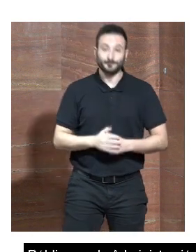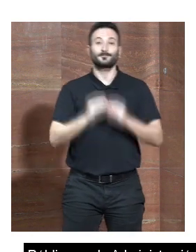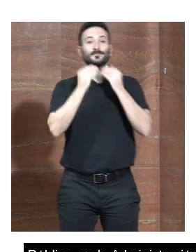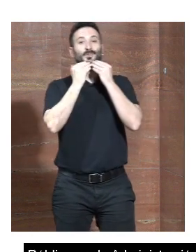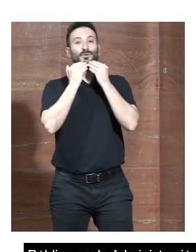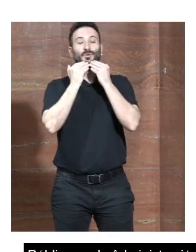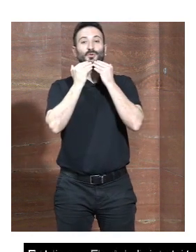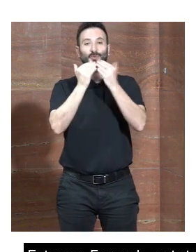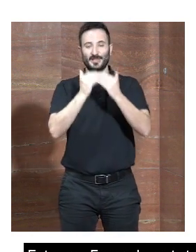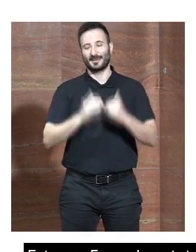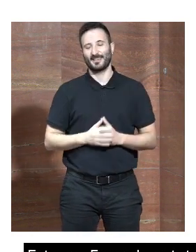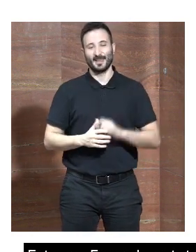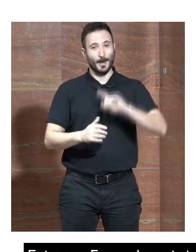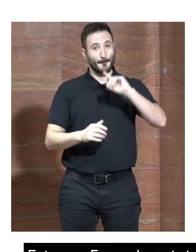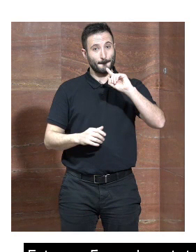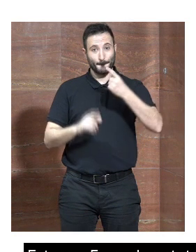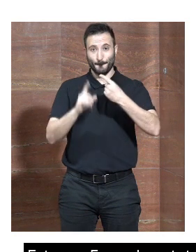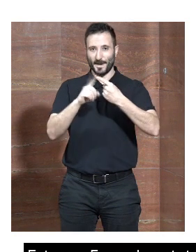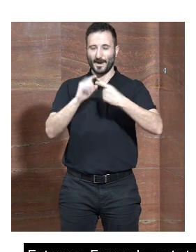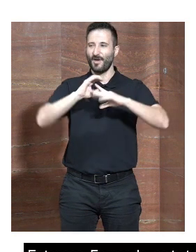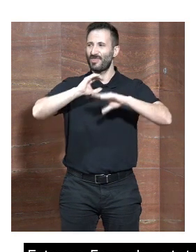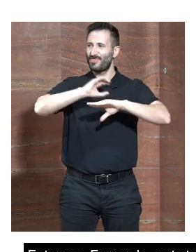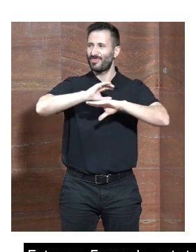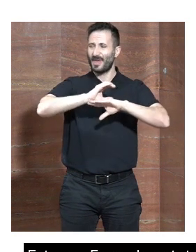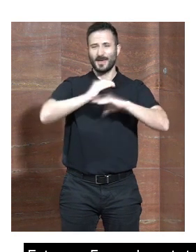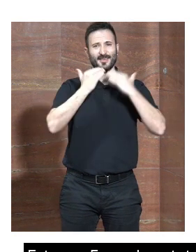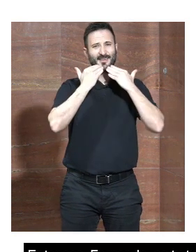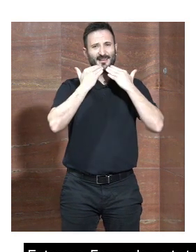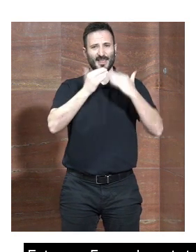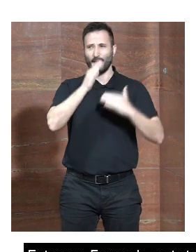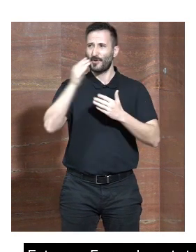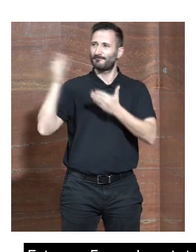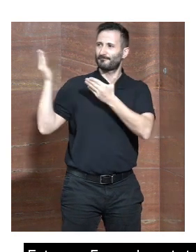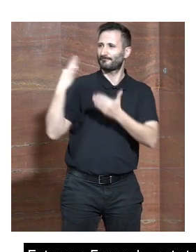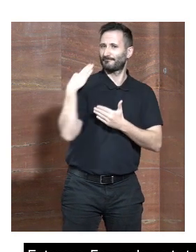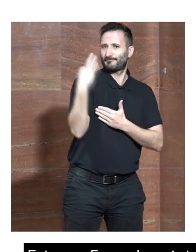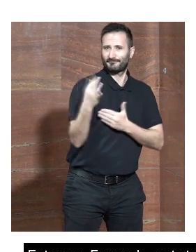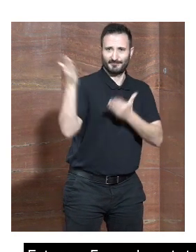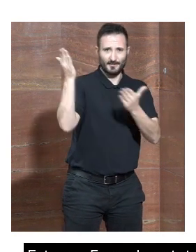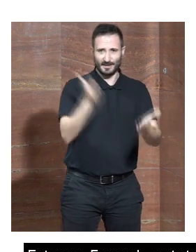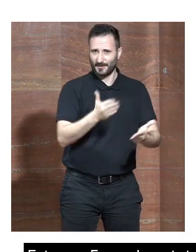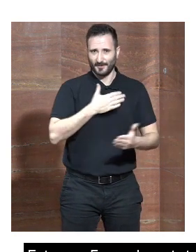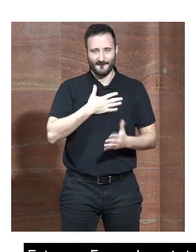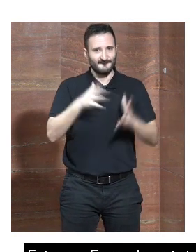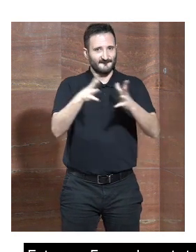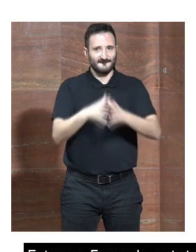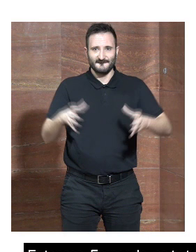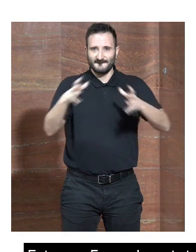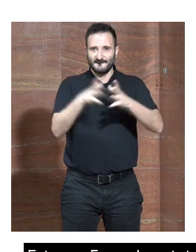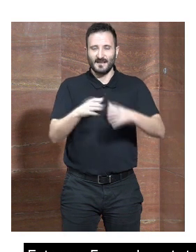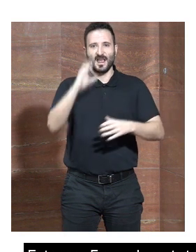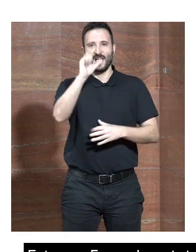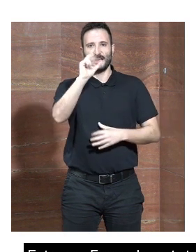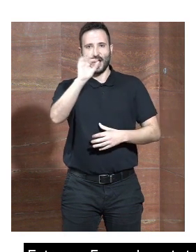gracias. Y primero, muchas gracias a CEAPAT por la invitación para estar aquí, que la verdad es que me ilusiona muchísimo, estando con